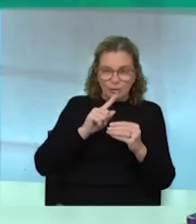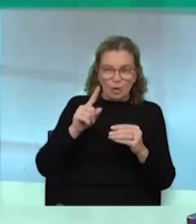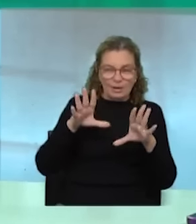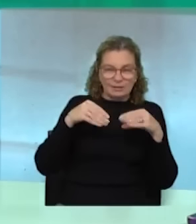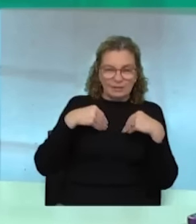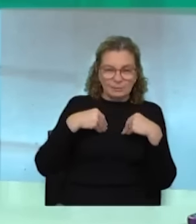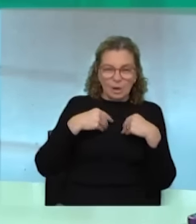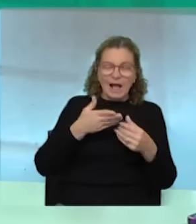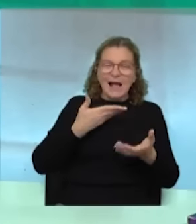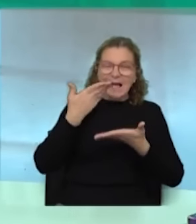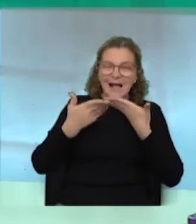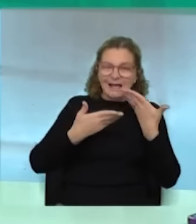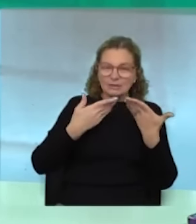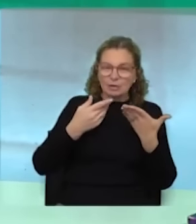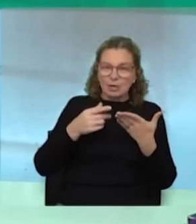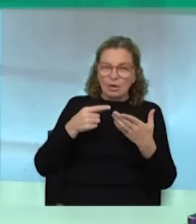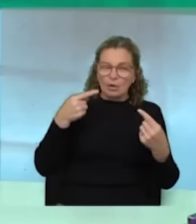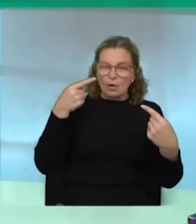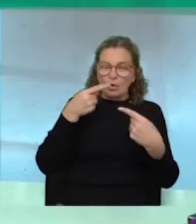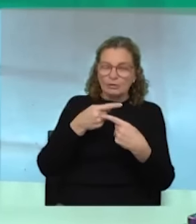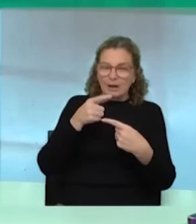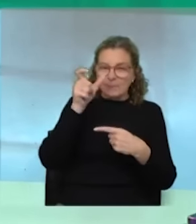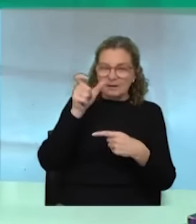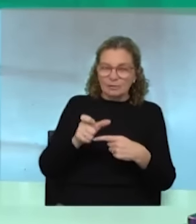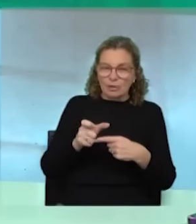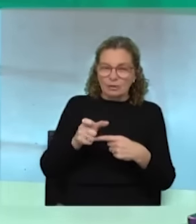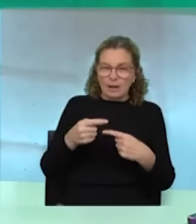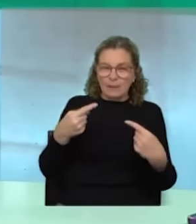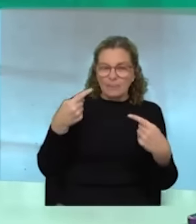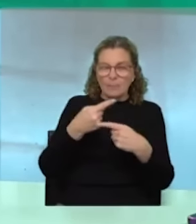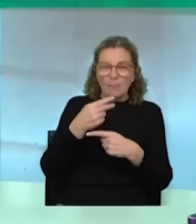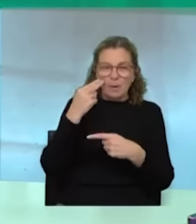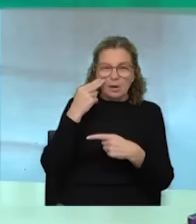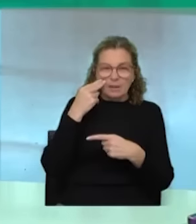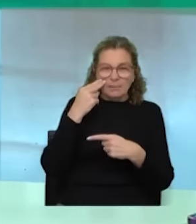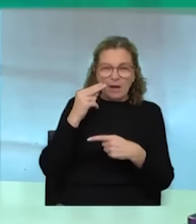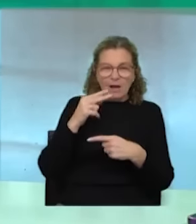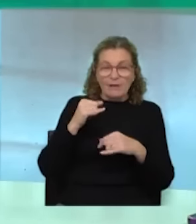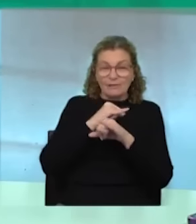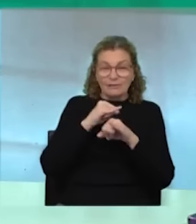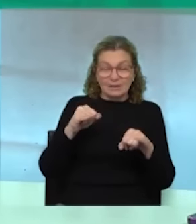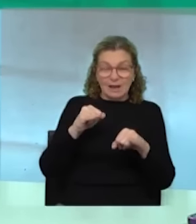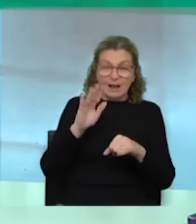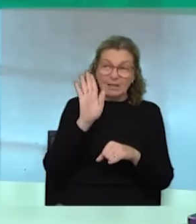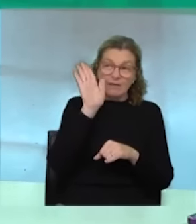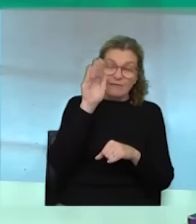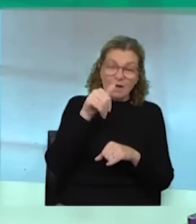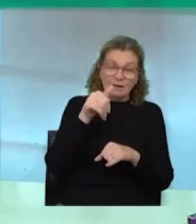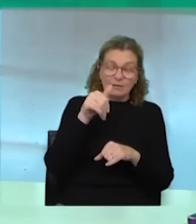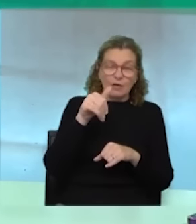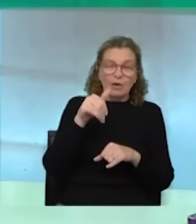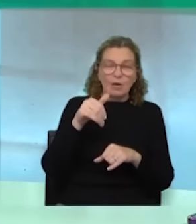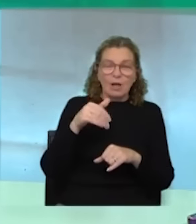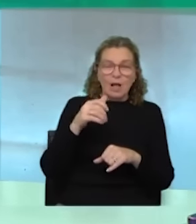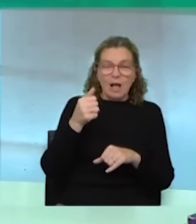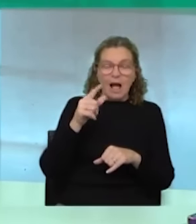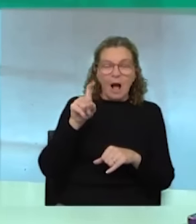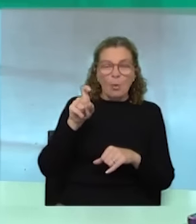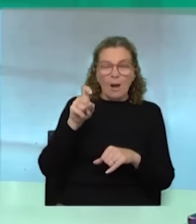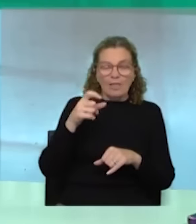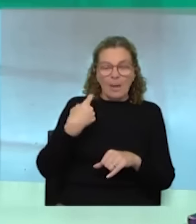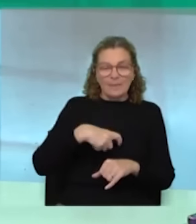ante los cánticos racistas ocurridos durante la disputa de la penúltima final de la liga uruguaya de basketbol entre aguada y